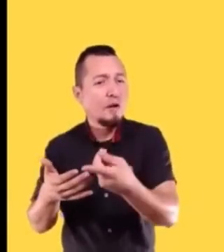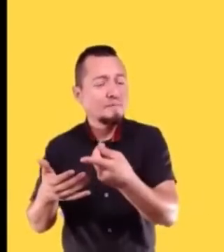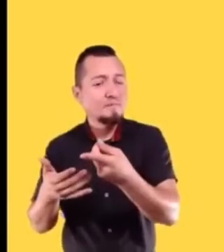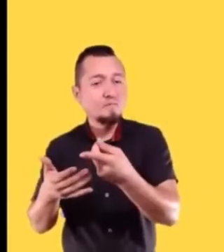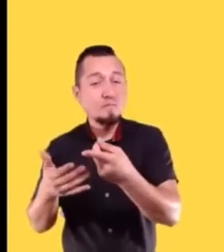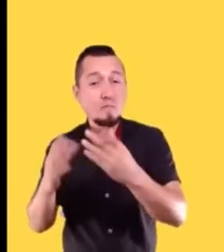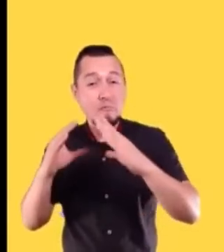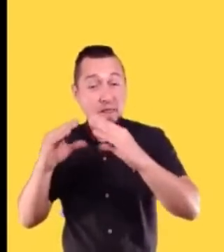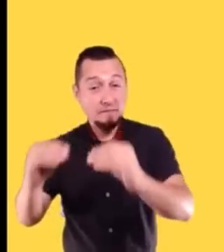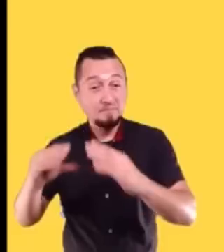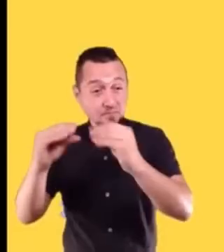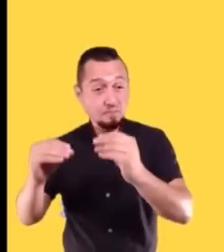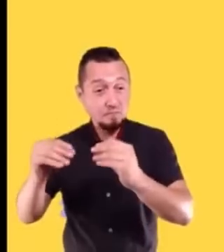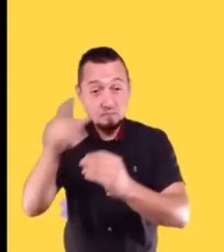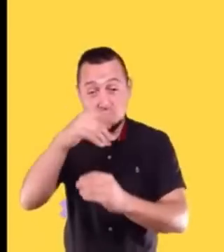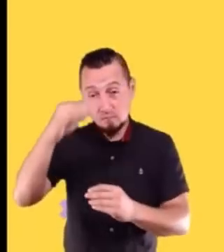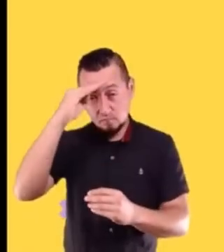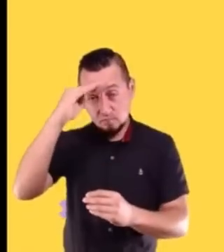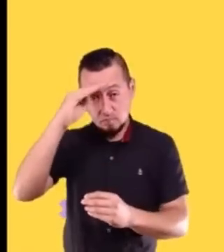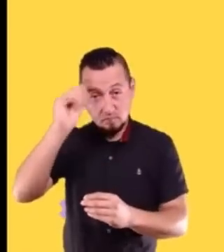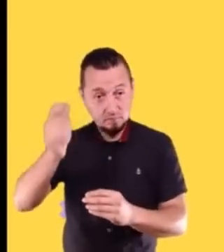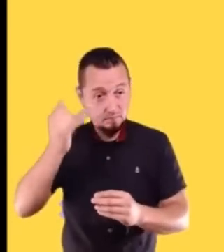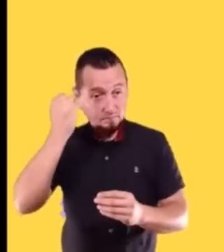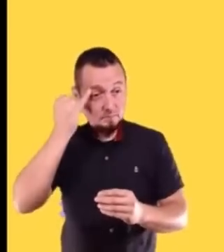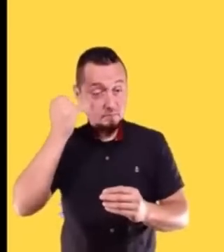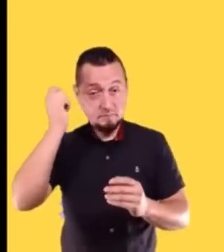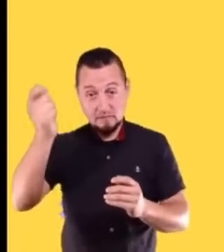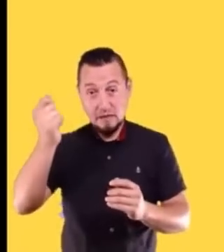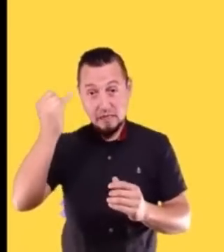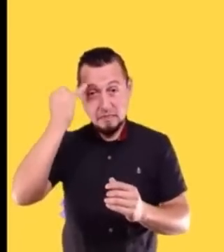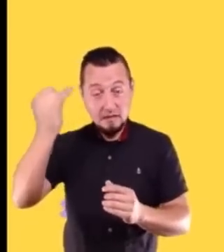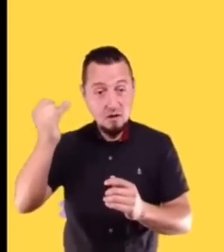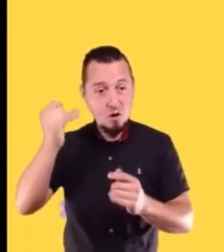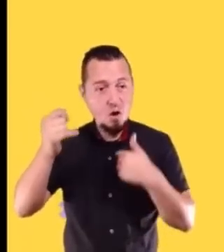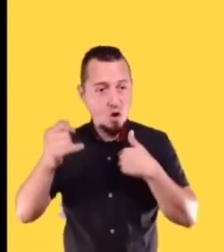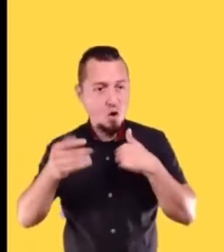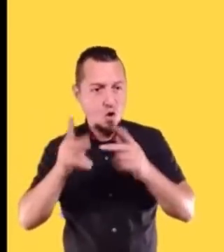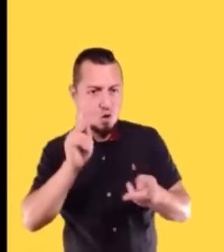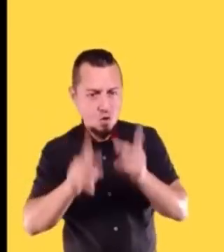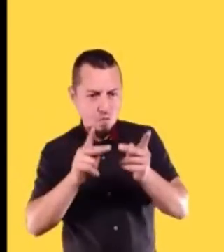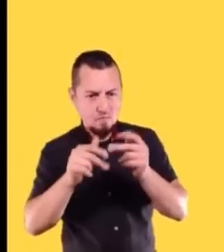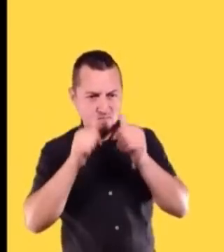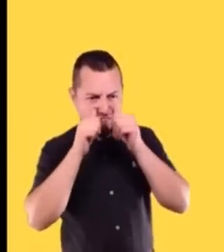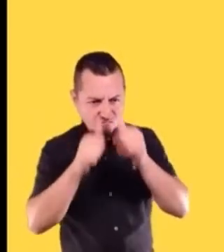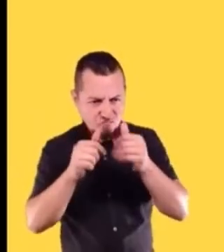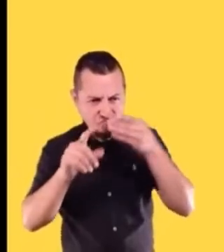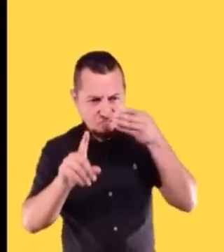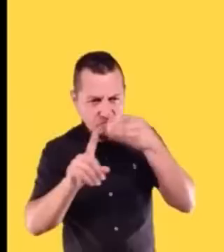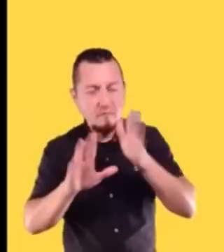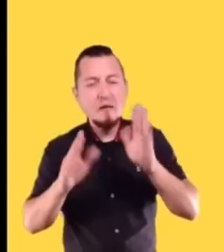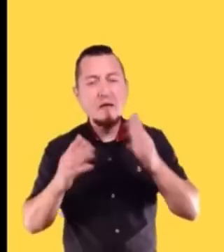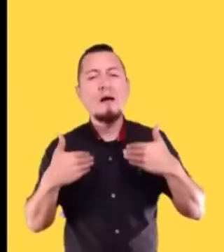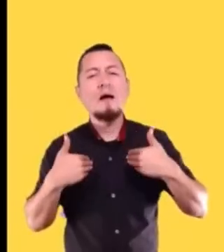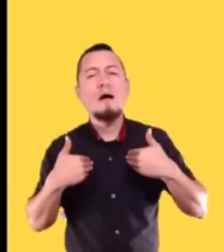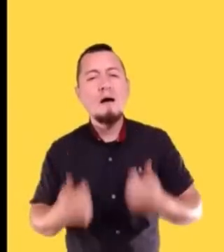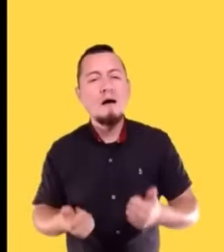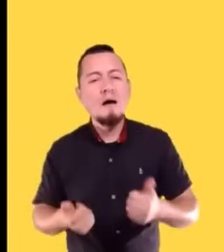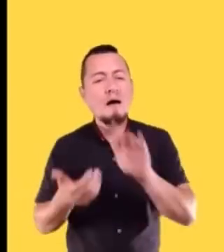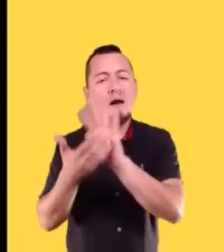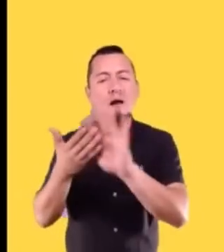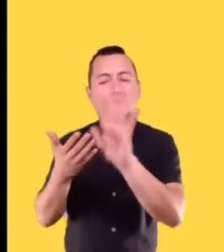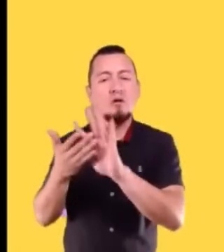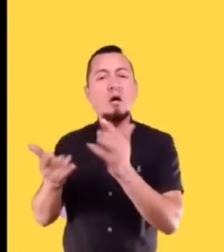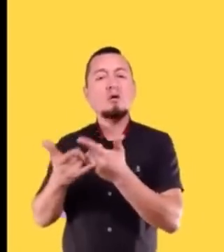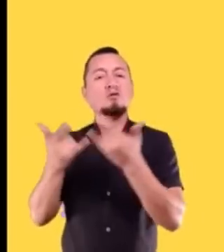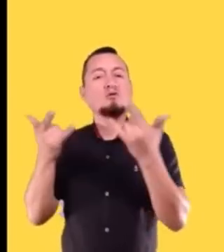traía otra idea del tema, lo platicamos hoy en la mañana. Nos metimos, revisamos y entendimos de qué tipo de problema estábamos hablando.